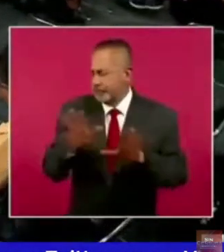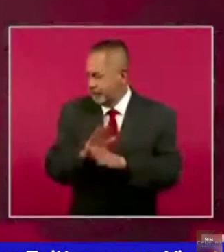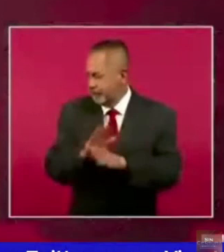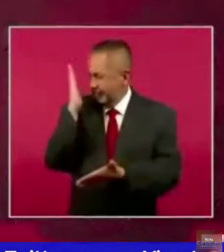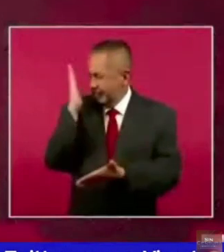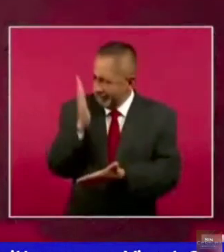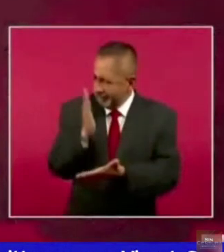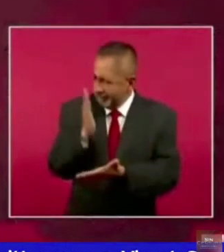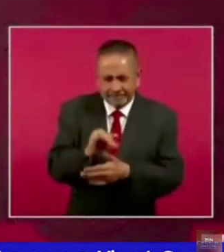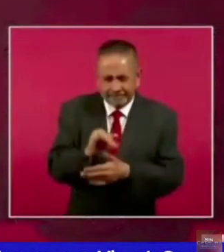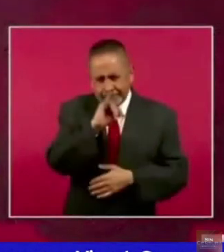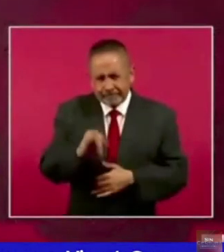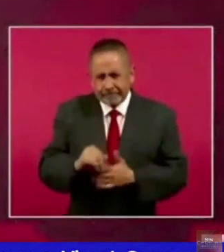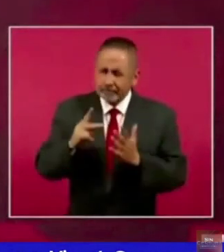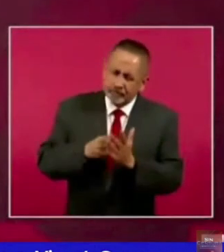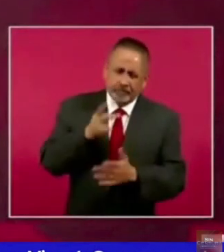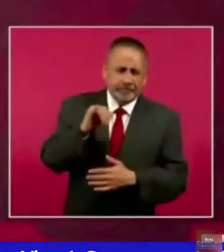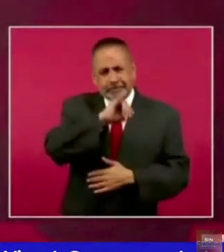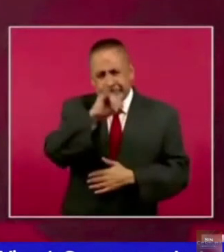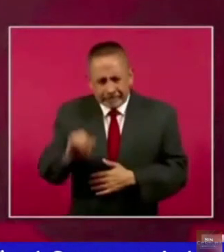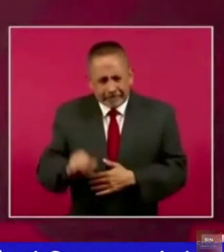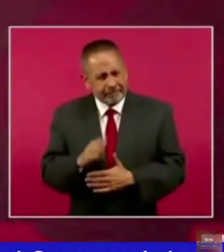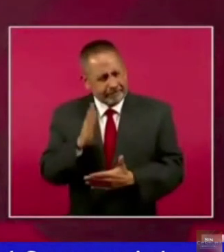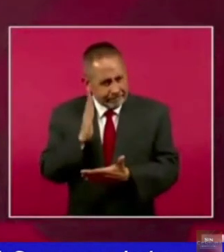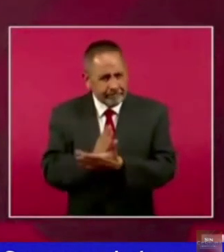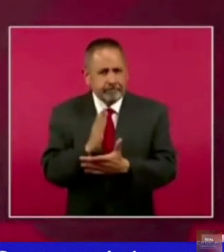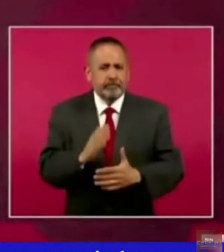a repetirse. Sí, y